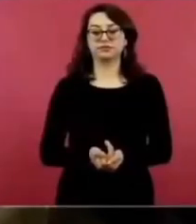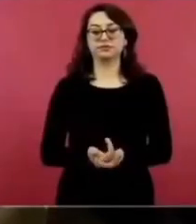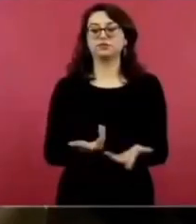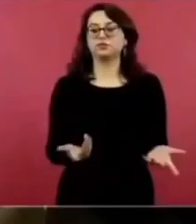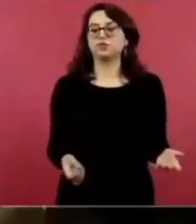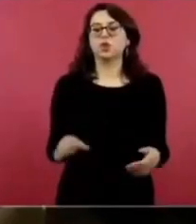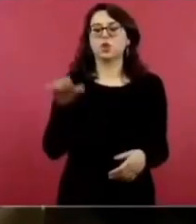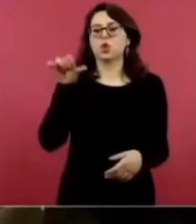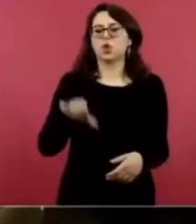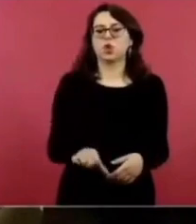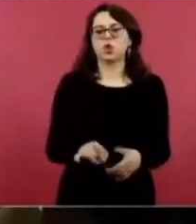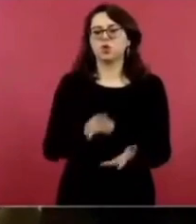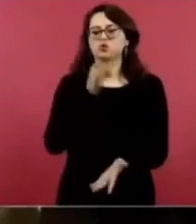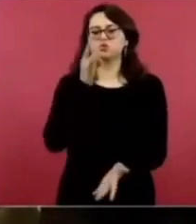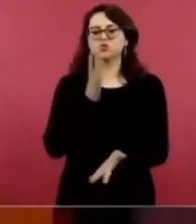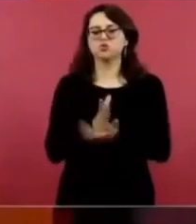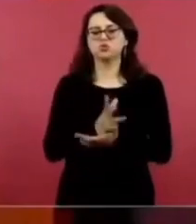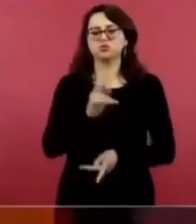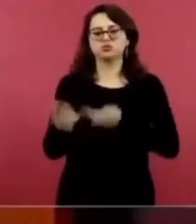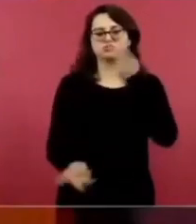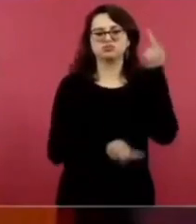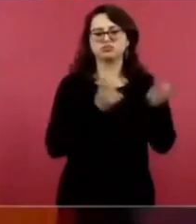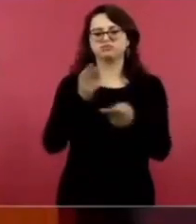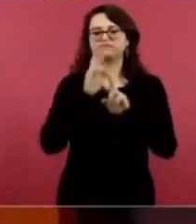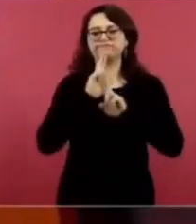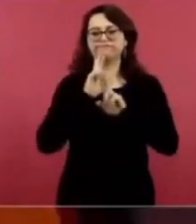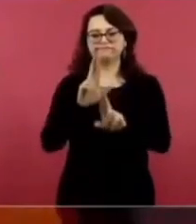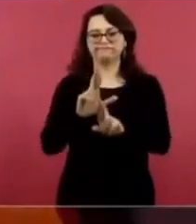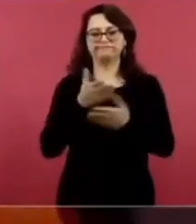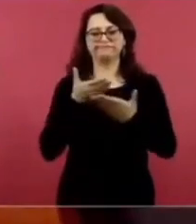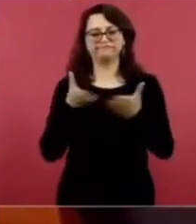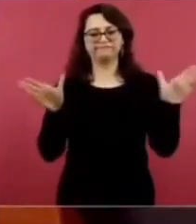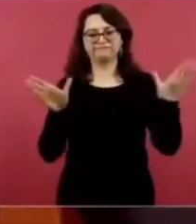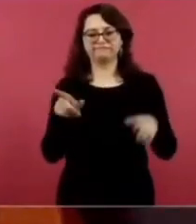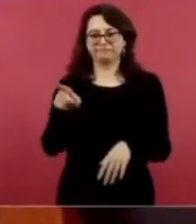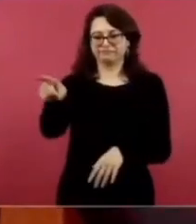preguntas y respuestas. Entonces empezamos.